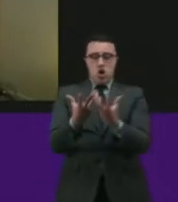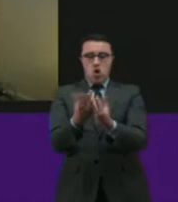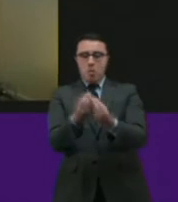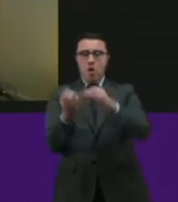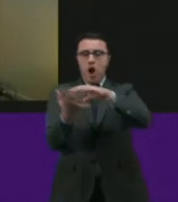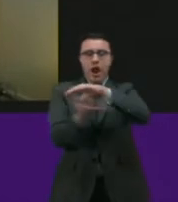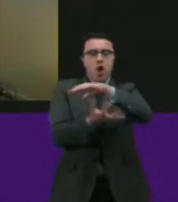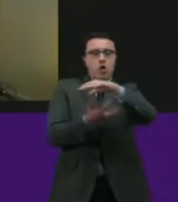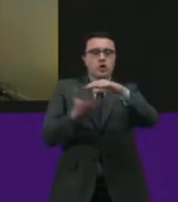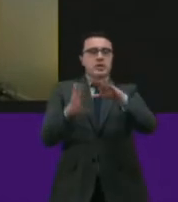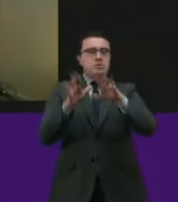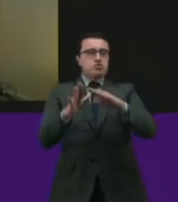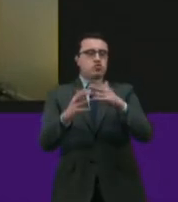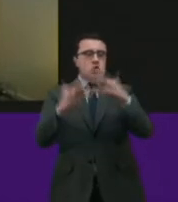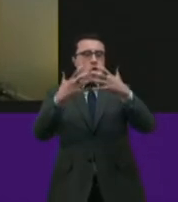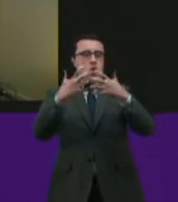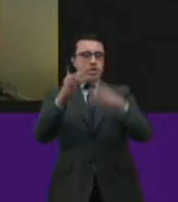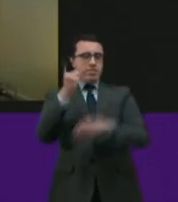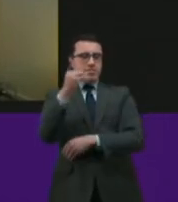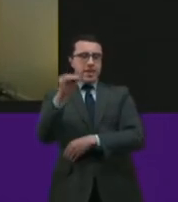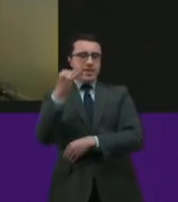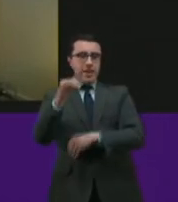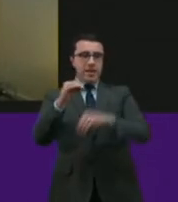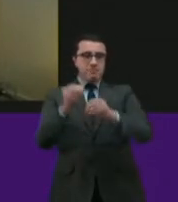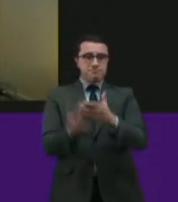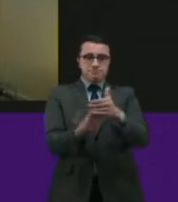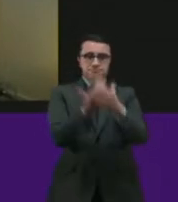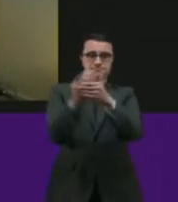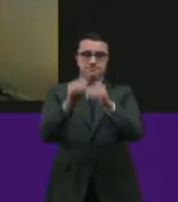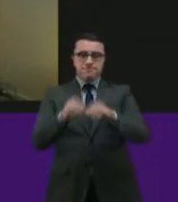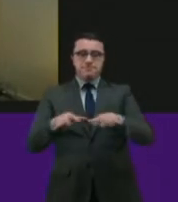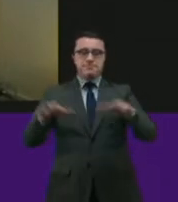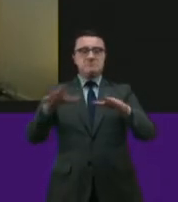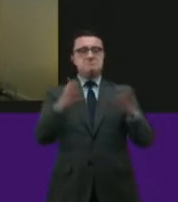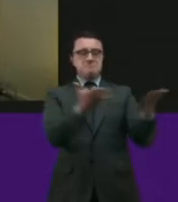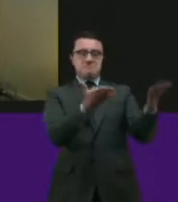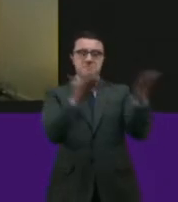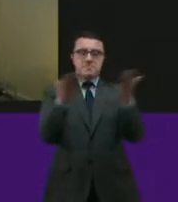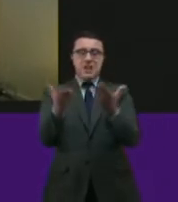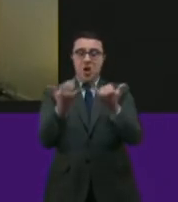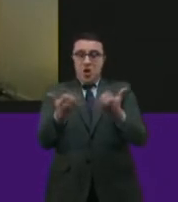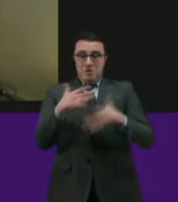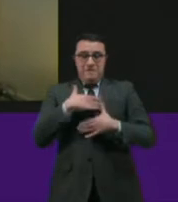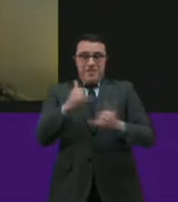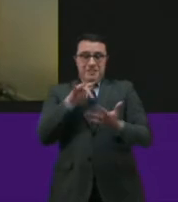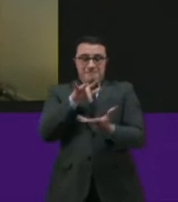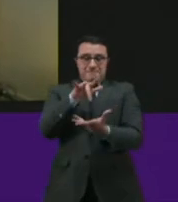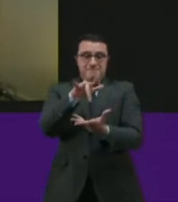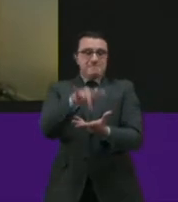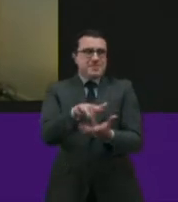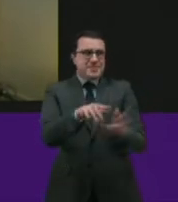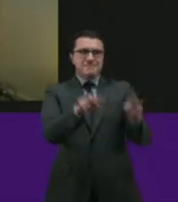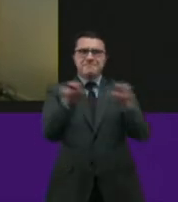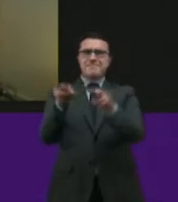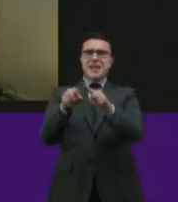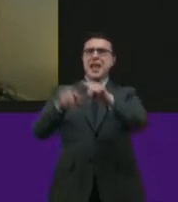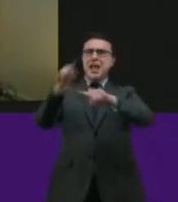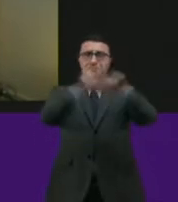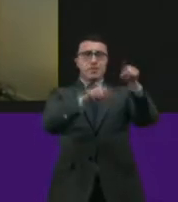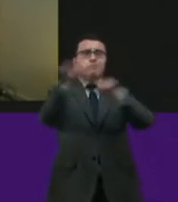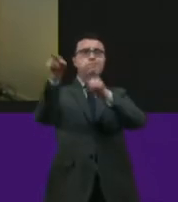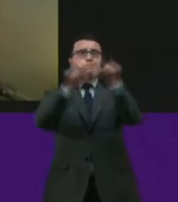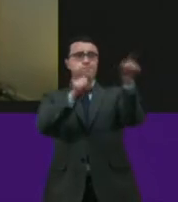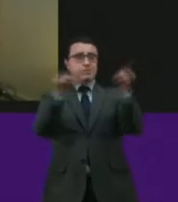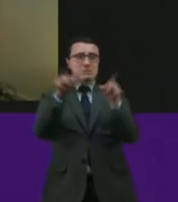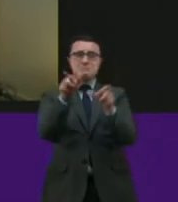ecosistema de emprendimiento digital. Entonces, bienvenidos, estoy feliz de estar acá. Acá tengo muchos amigos, personas